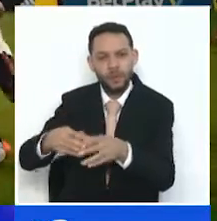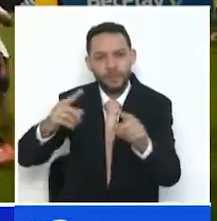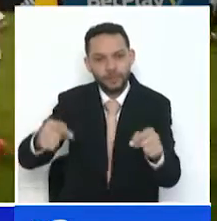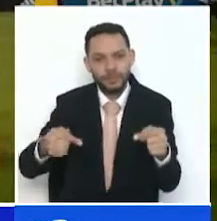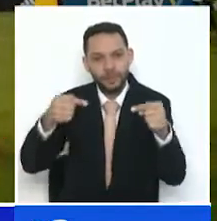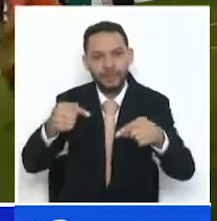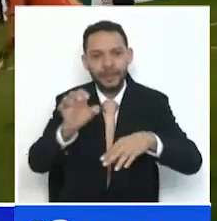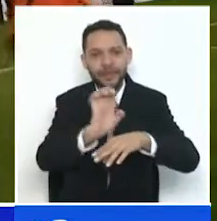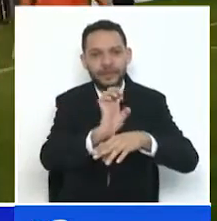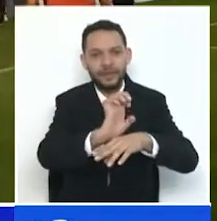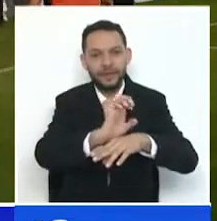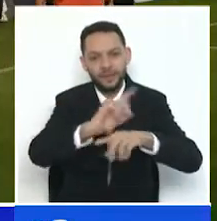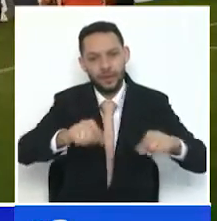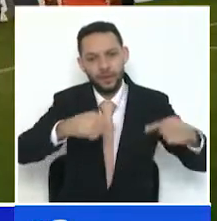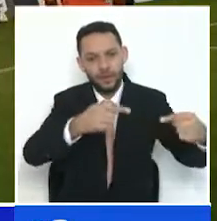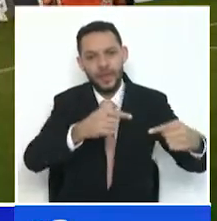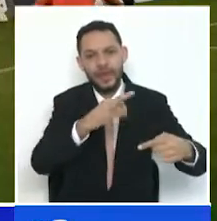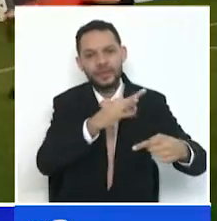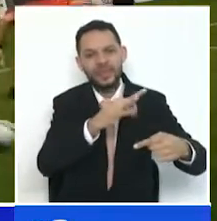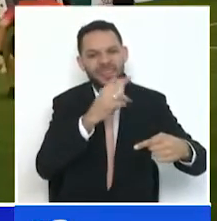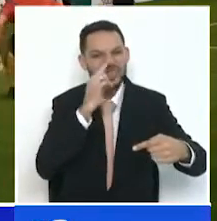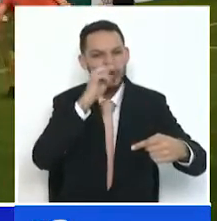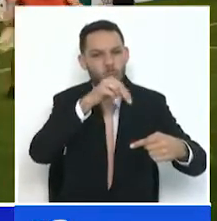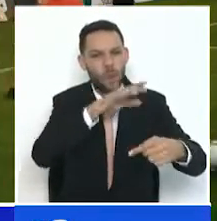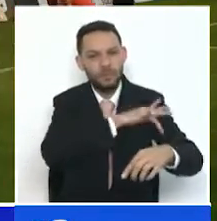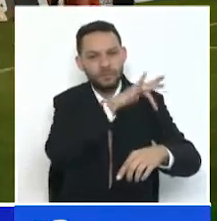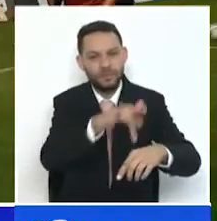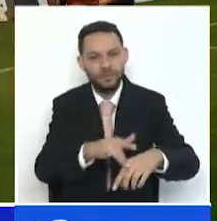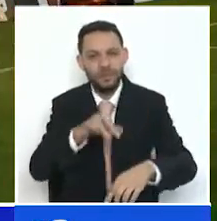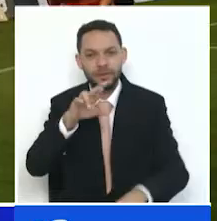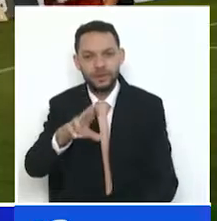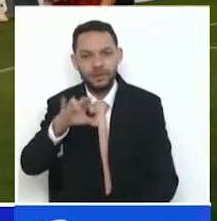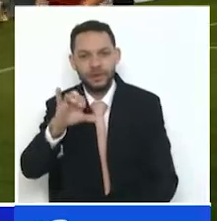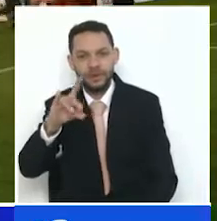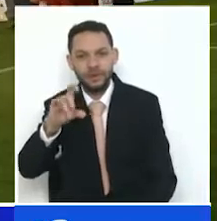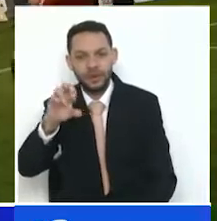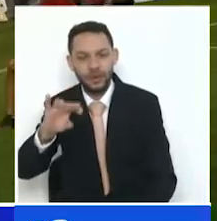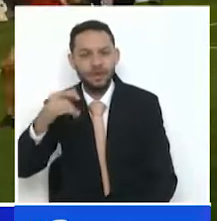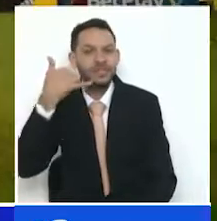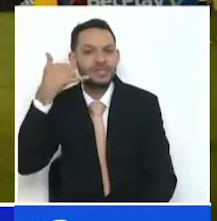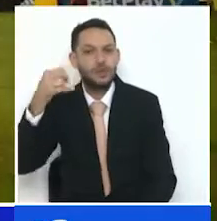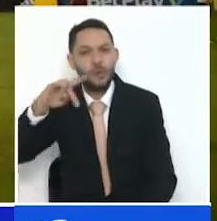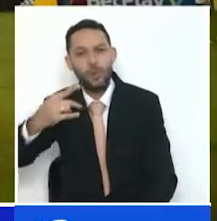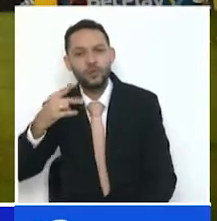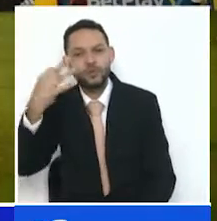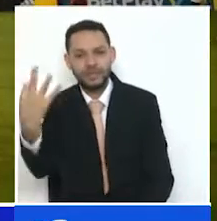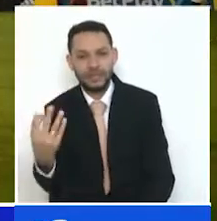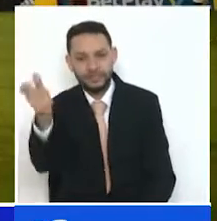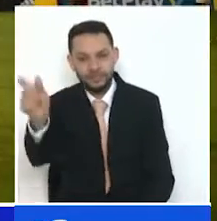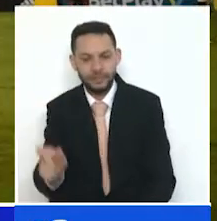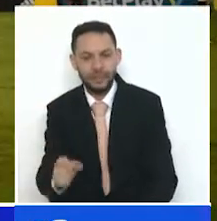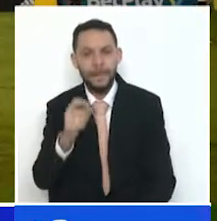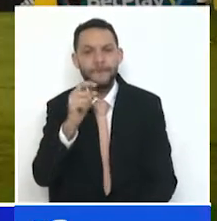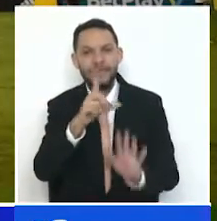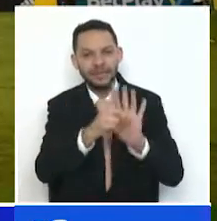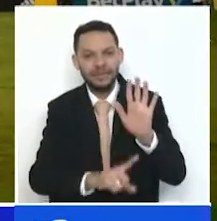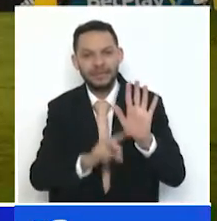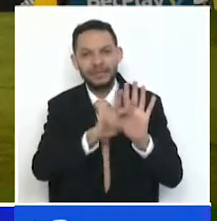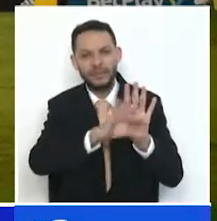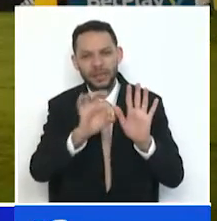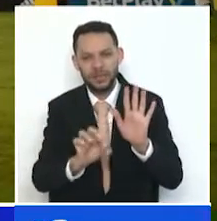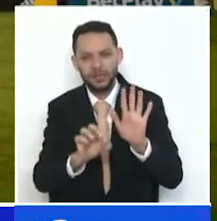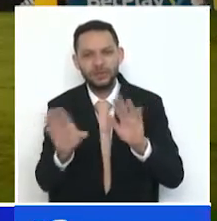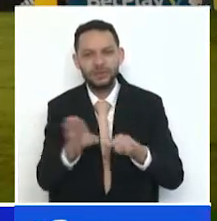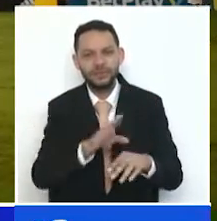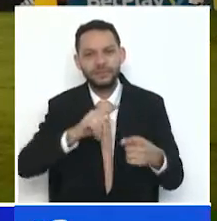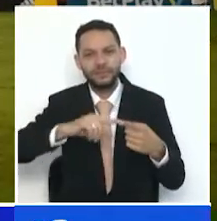Ecuador el próximo 13 de junio. Reinaldo Rueda convocó a 3 jugadores más para completar la lista de 28 y se tratan de Jimmy Chará